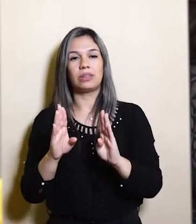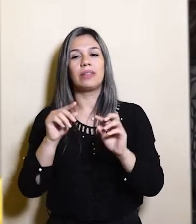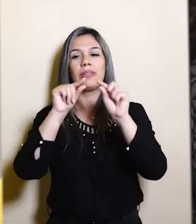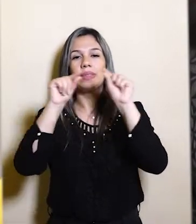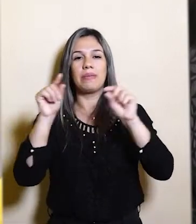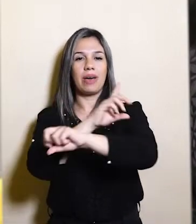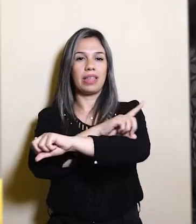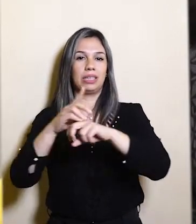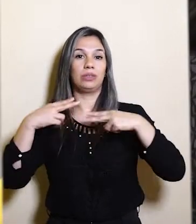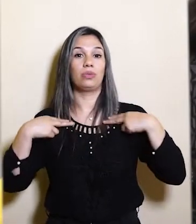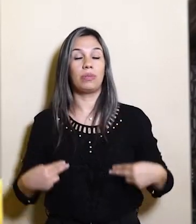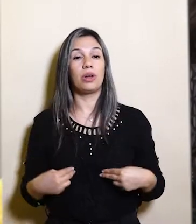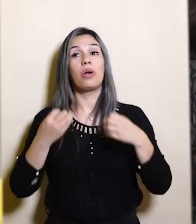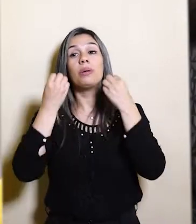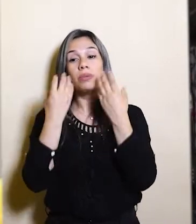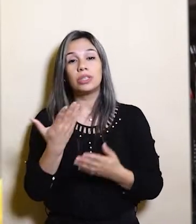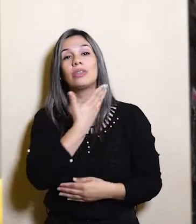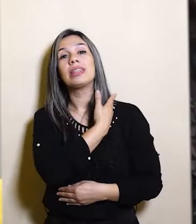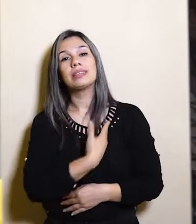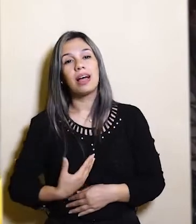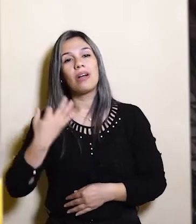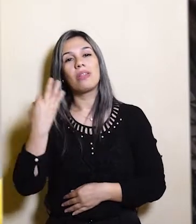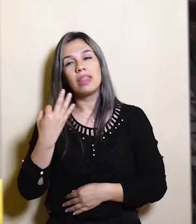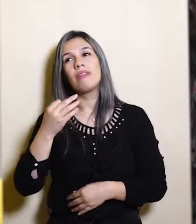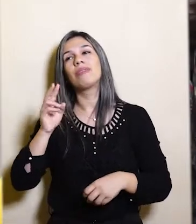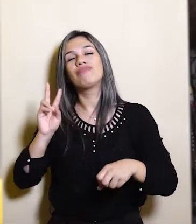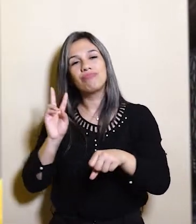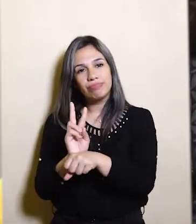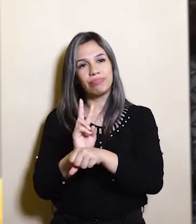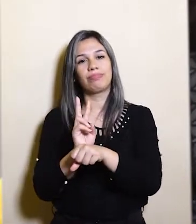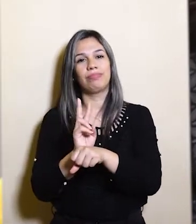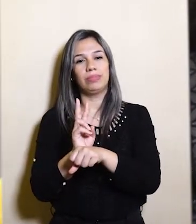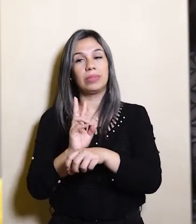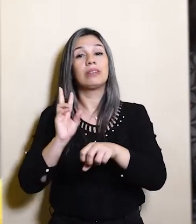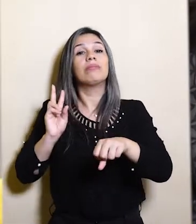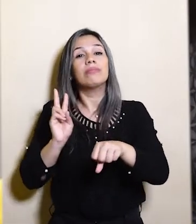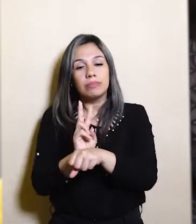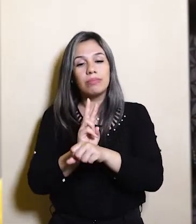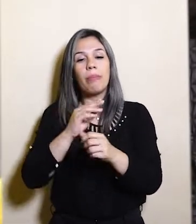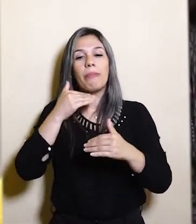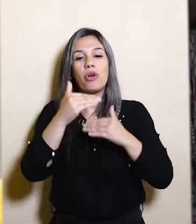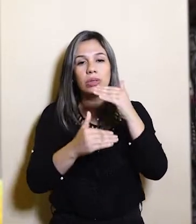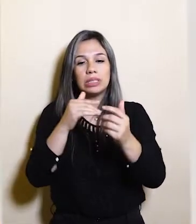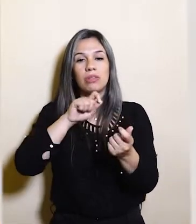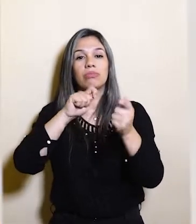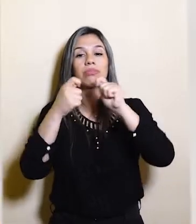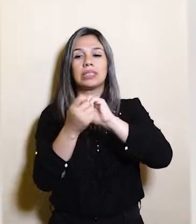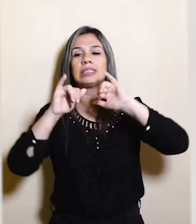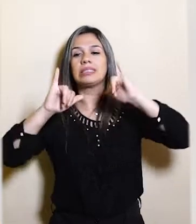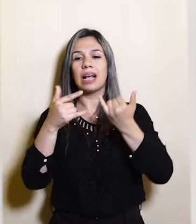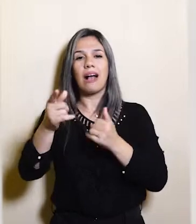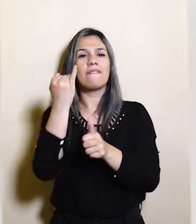de derechos humanos. Es por eso que el Estado tiene que prevenir la violencia como parte de ese proceso restaurativo para las que ya fueron